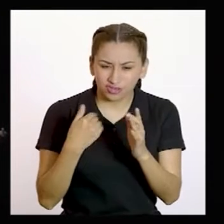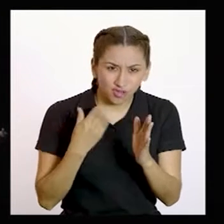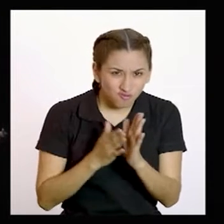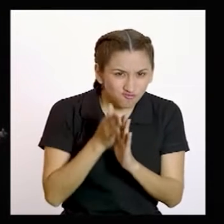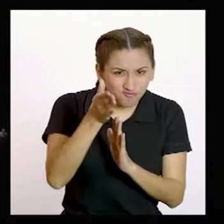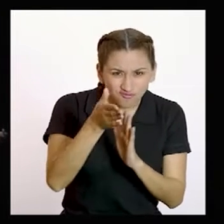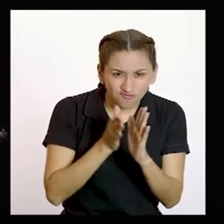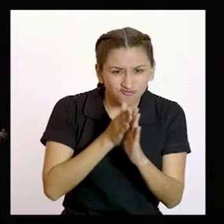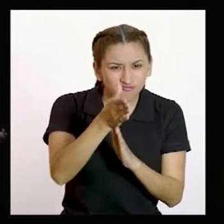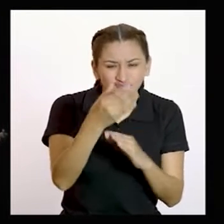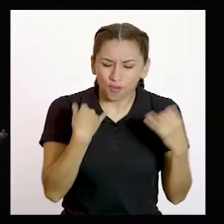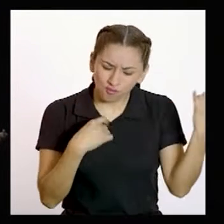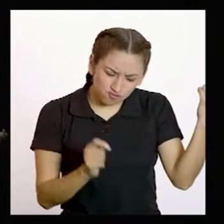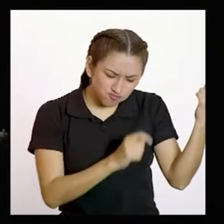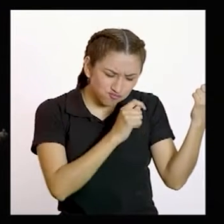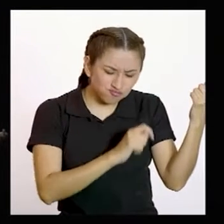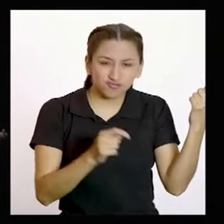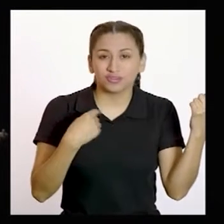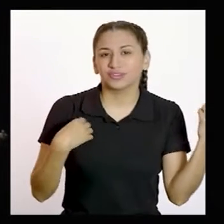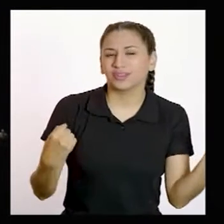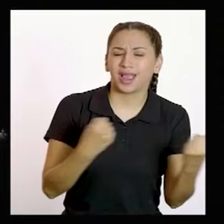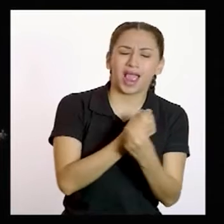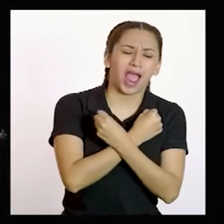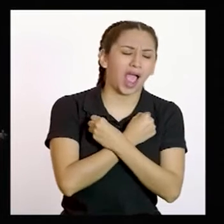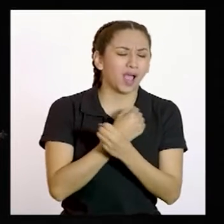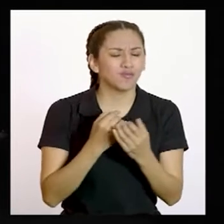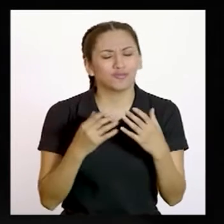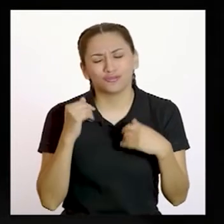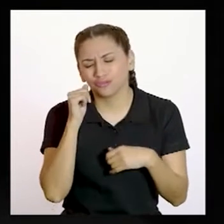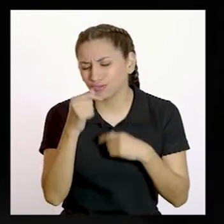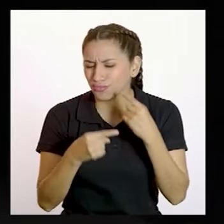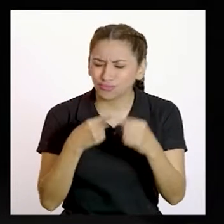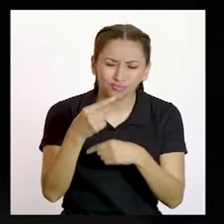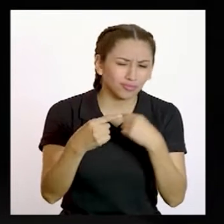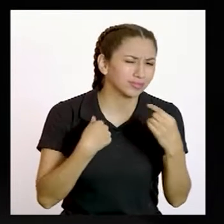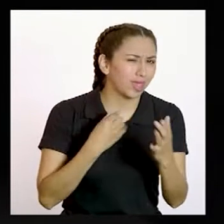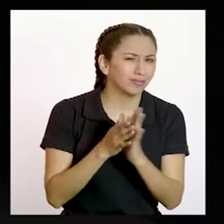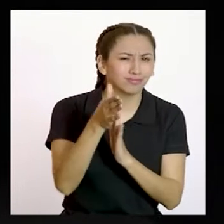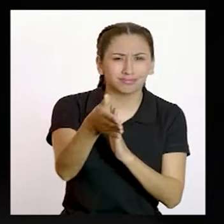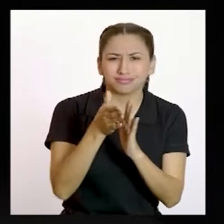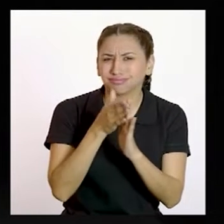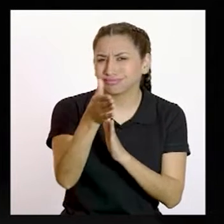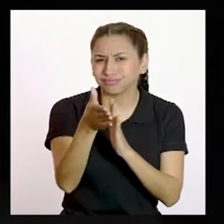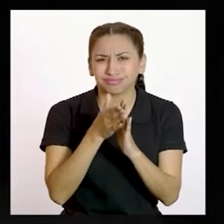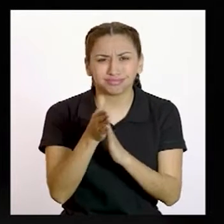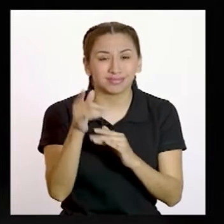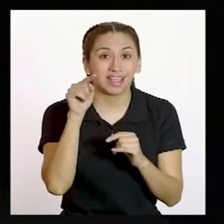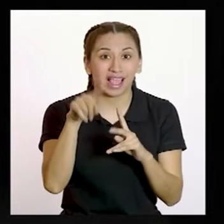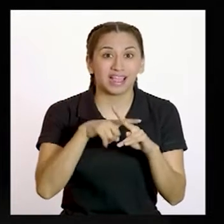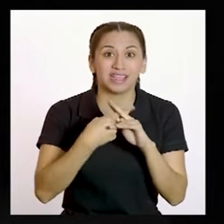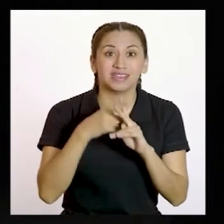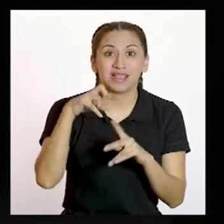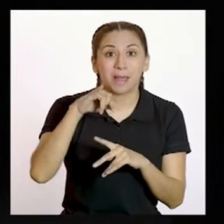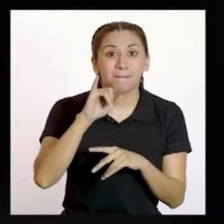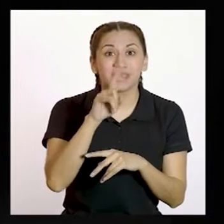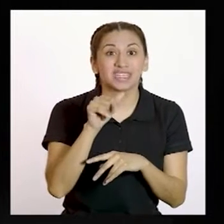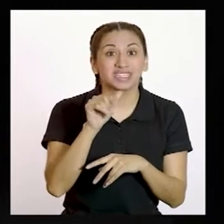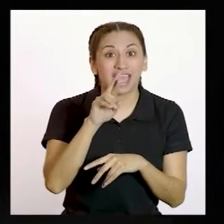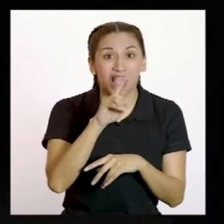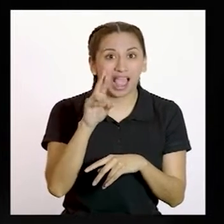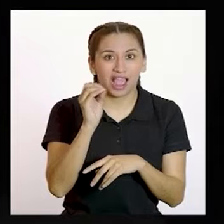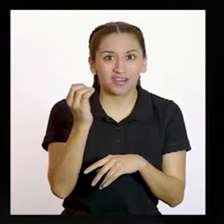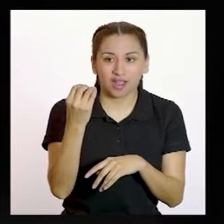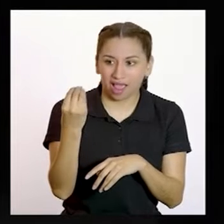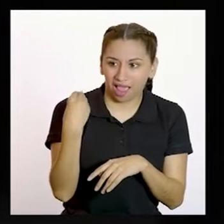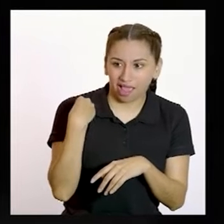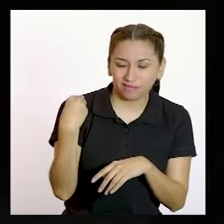los días al Radio El Sol para tocar. Me ha gustado, todos los días iba. Entonces de ahí, Pizarro